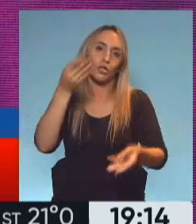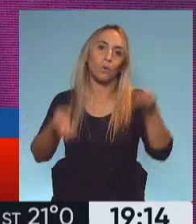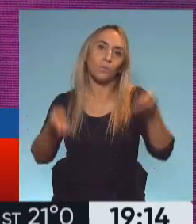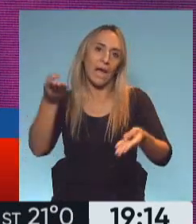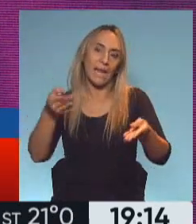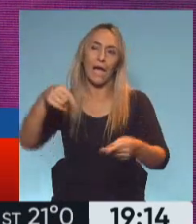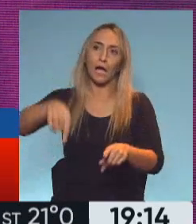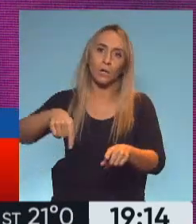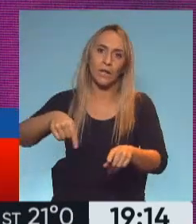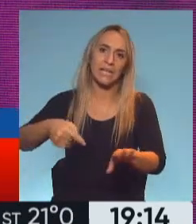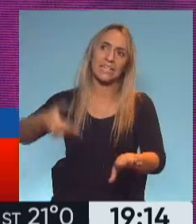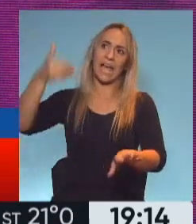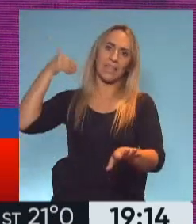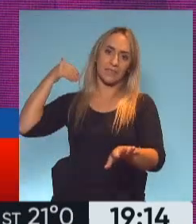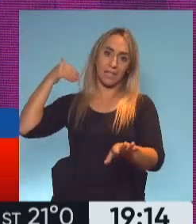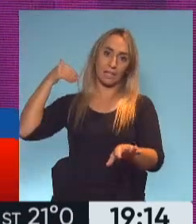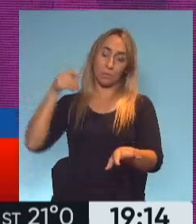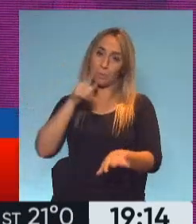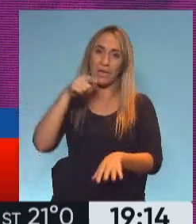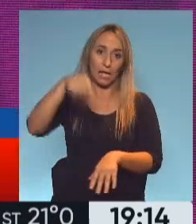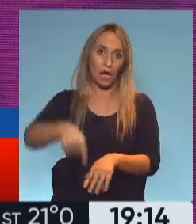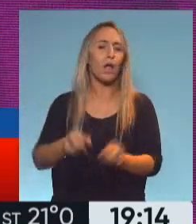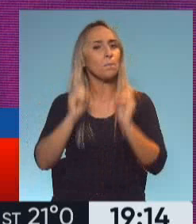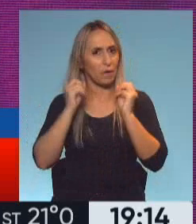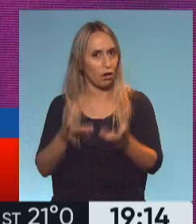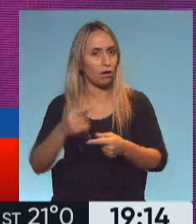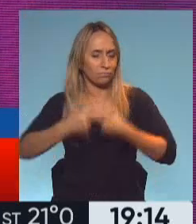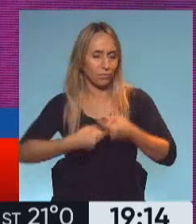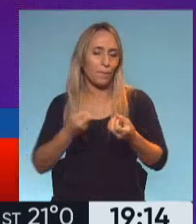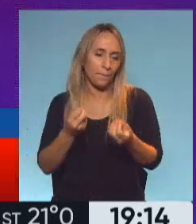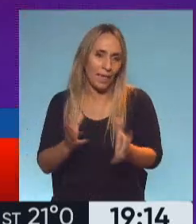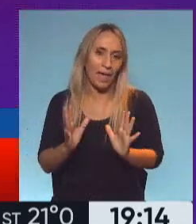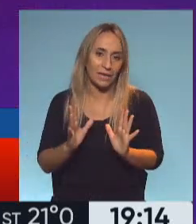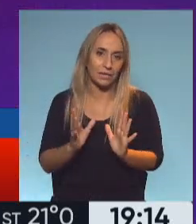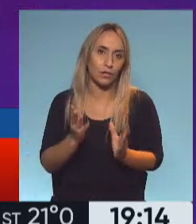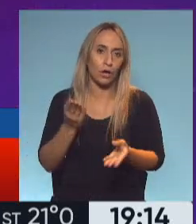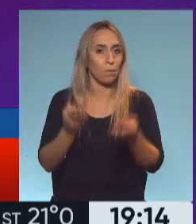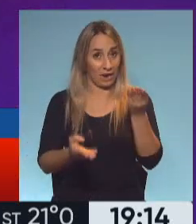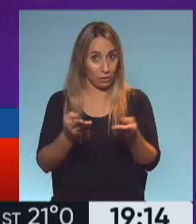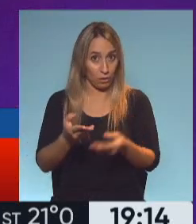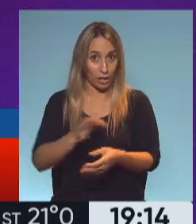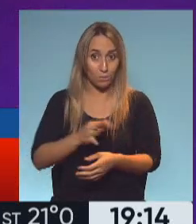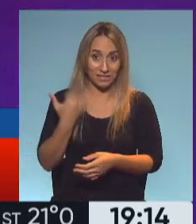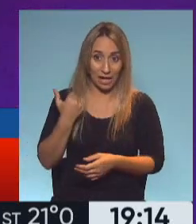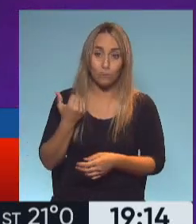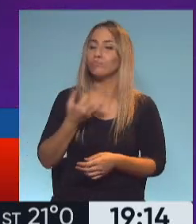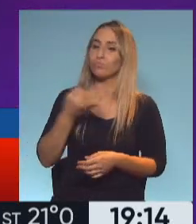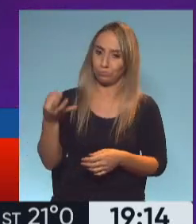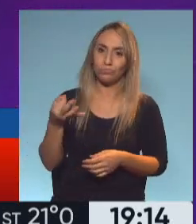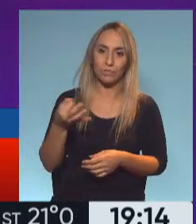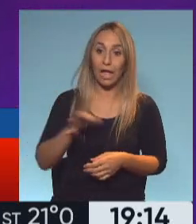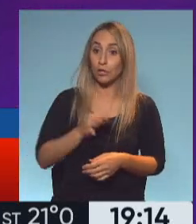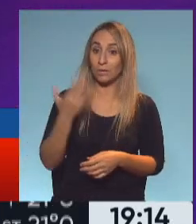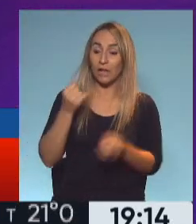que estamos bárbaros, que seguimos bien. ¿Usted se refiere al año pasado? Al año pasado, cuando empezó la pandemia y